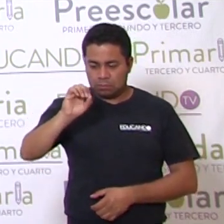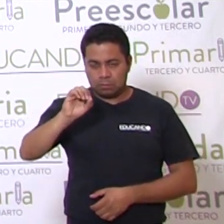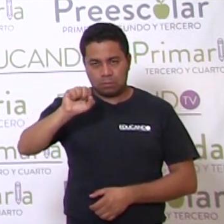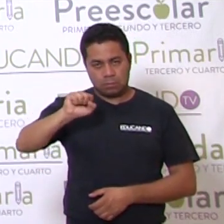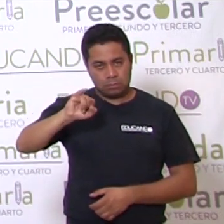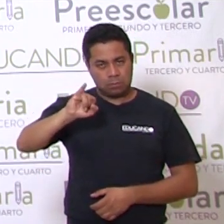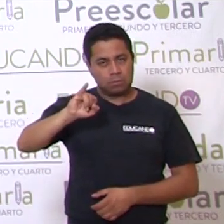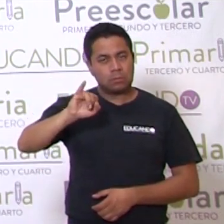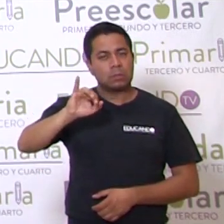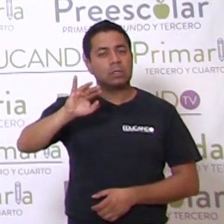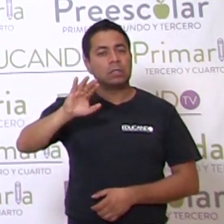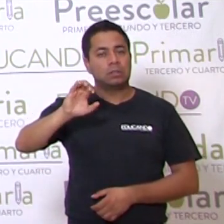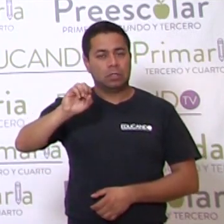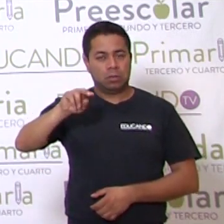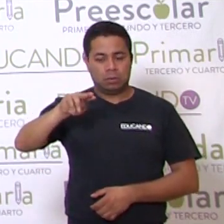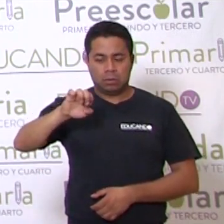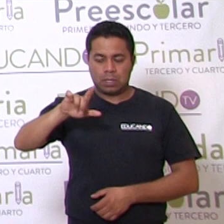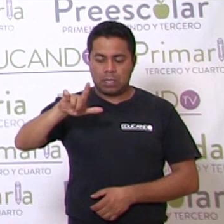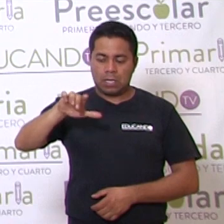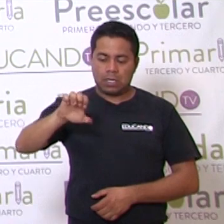voy a borrar acá.